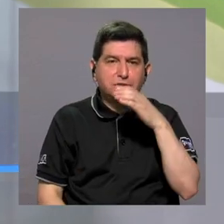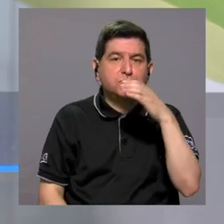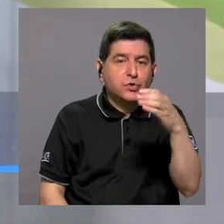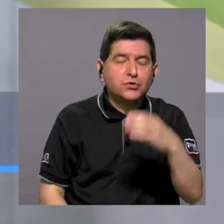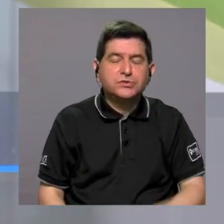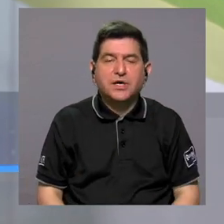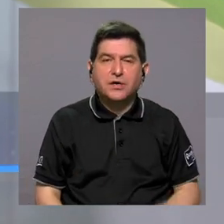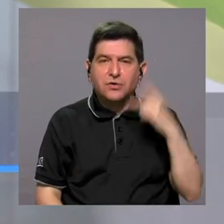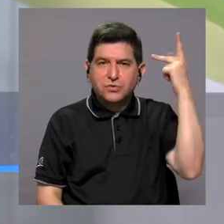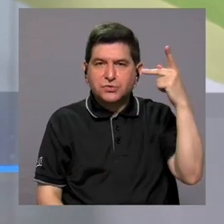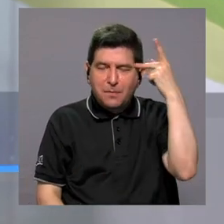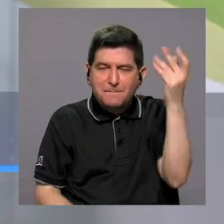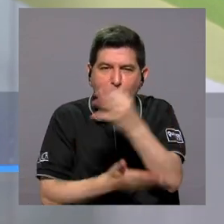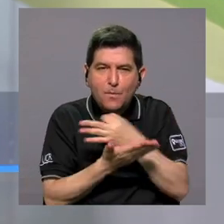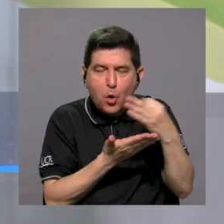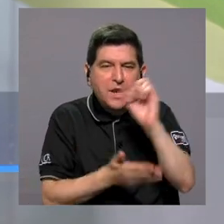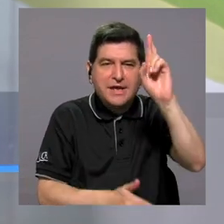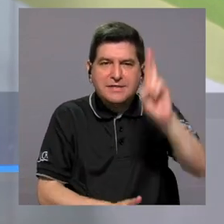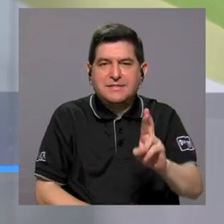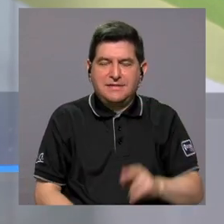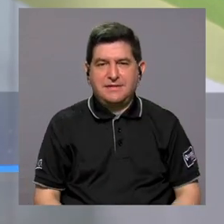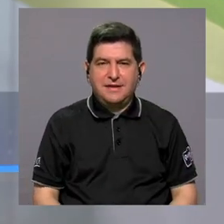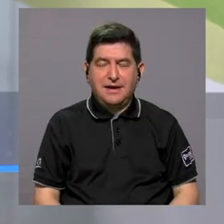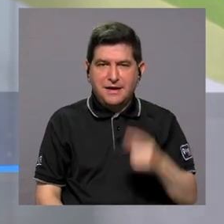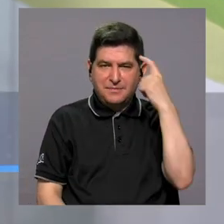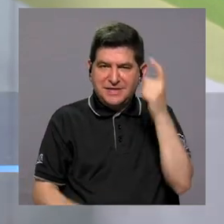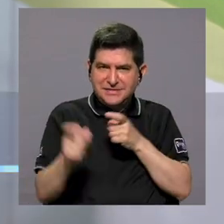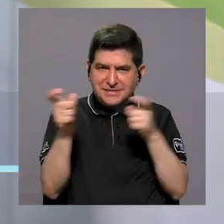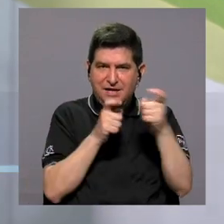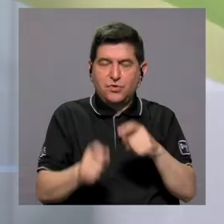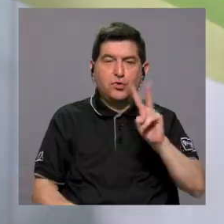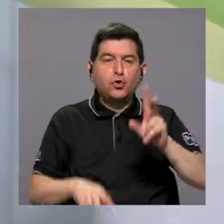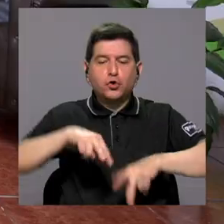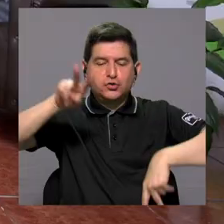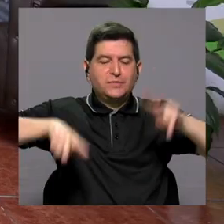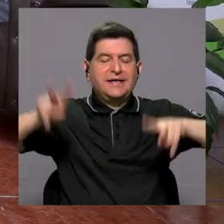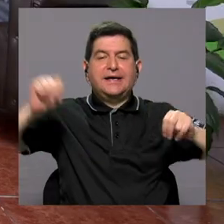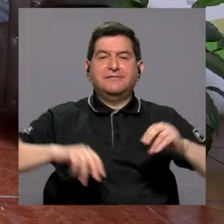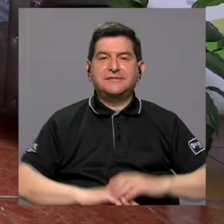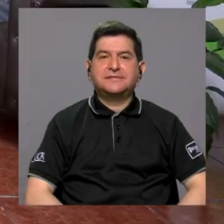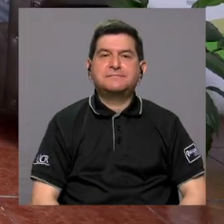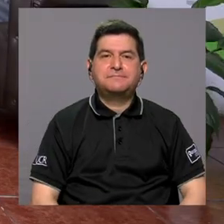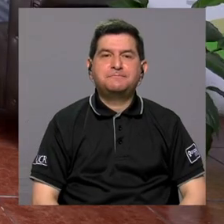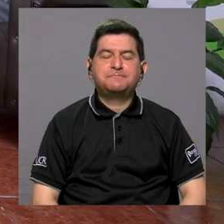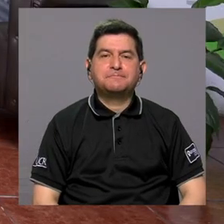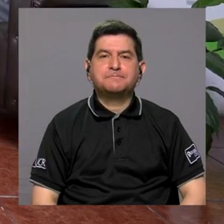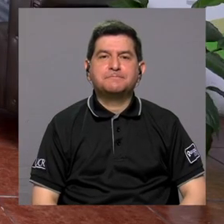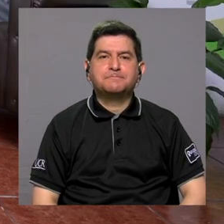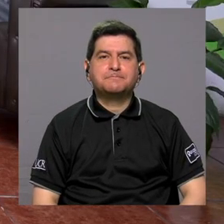le puede dar a la política monetaria costarricense para el control de estas dos variables bueno